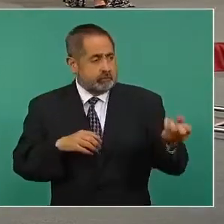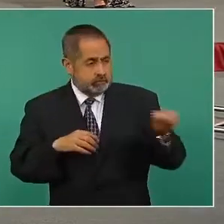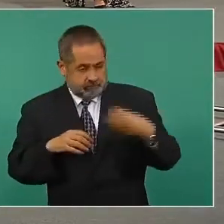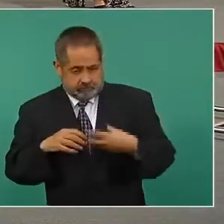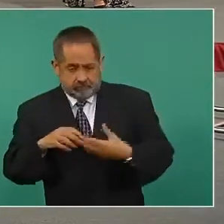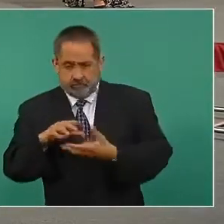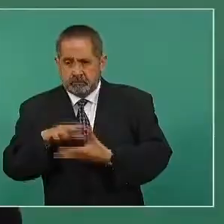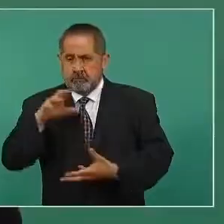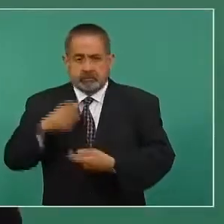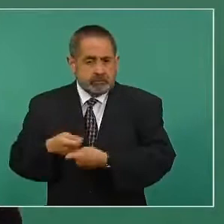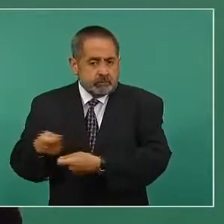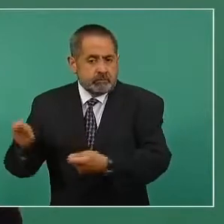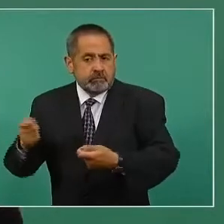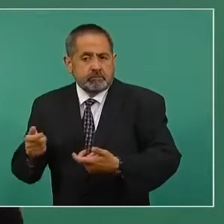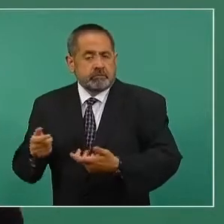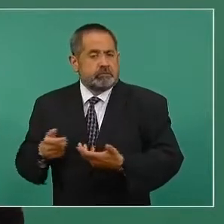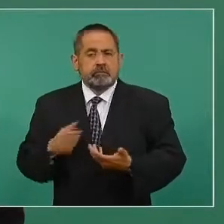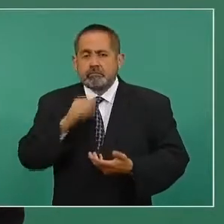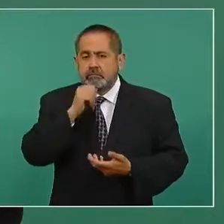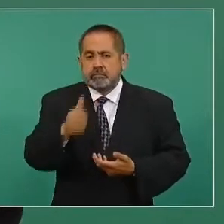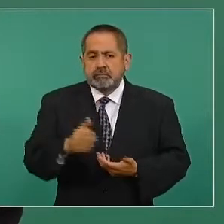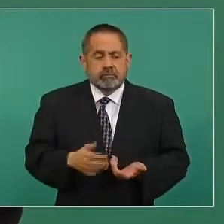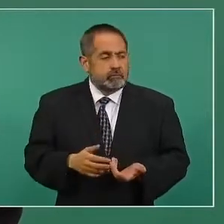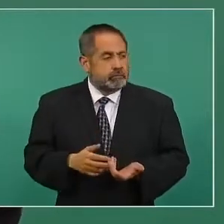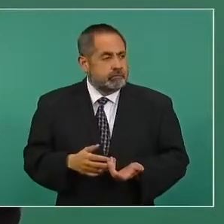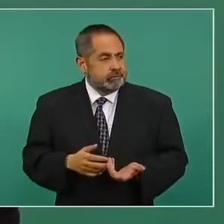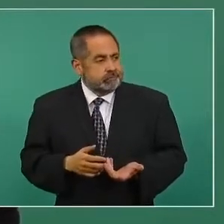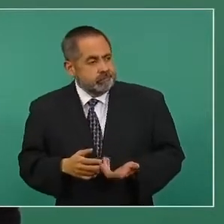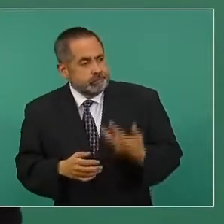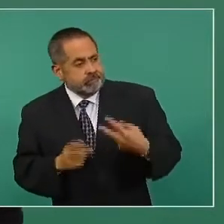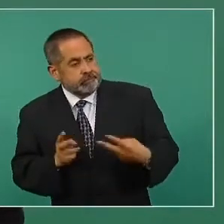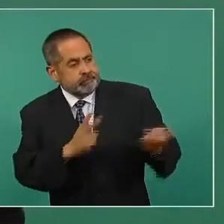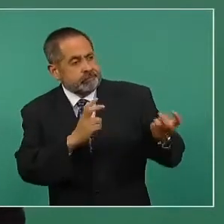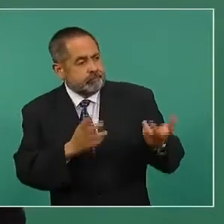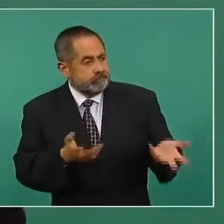a la hacienda pública, no se puede utilizar